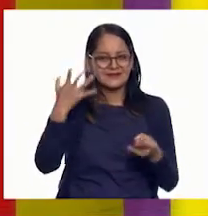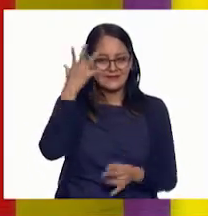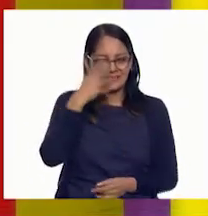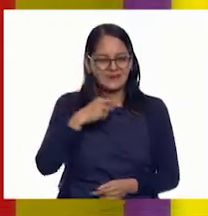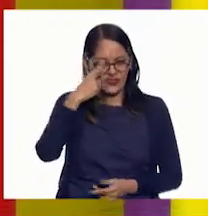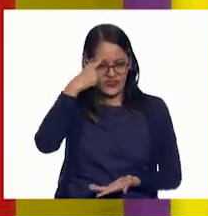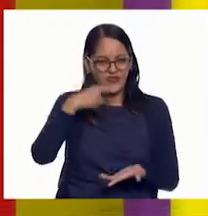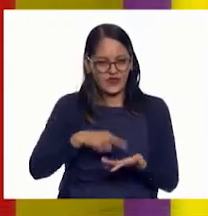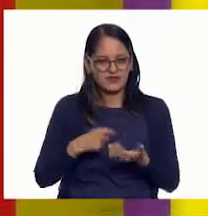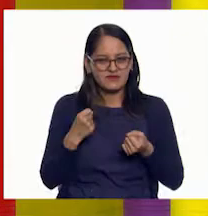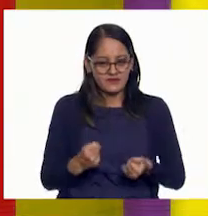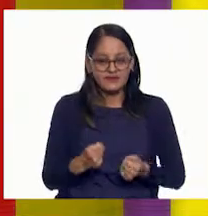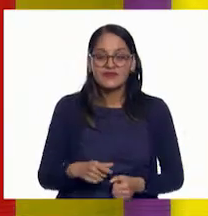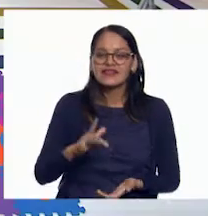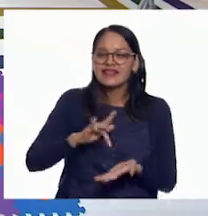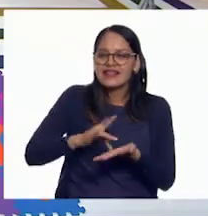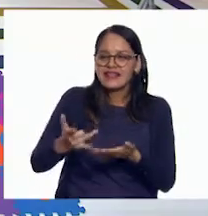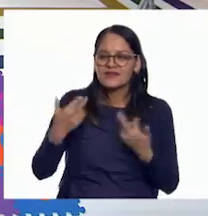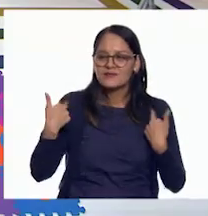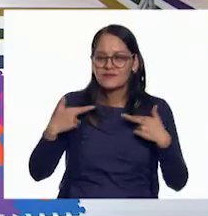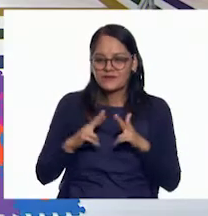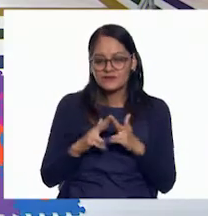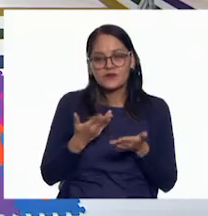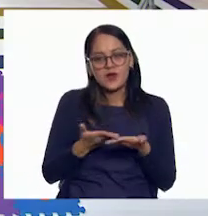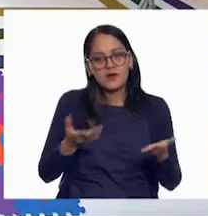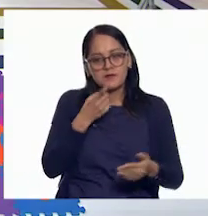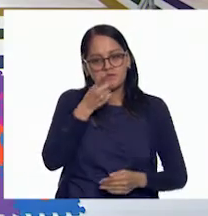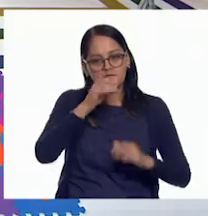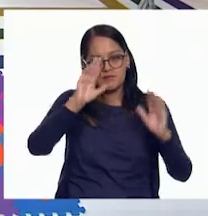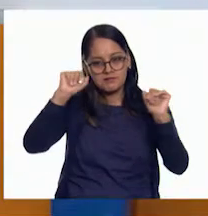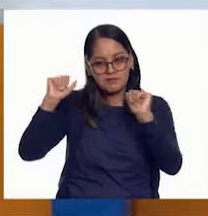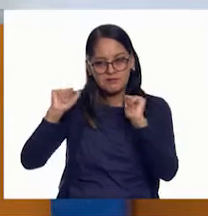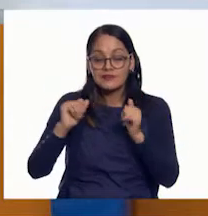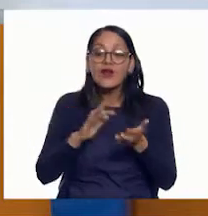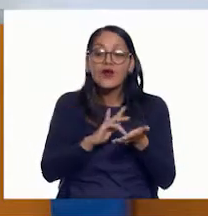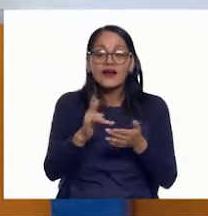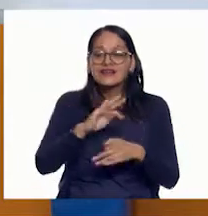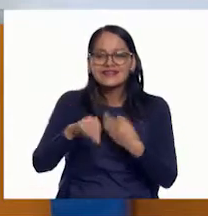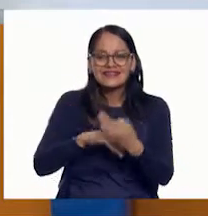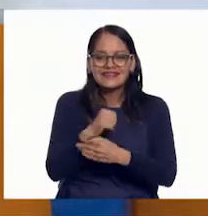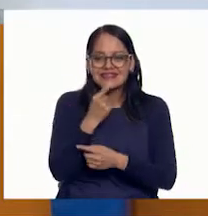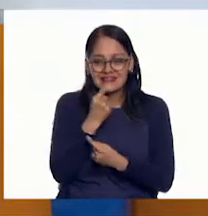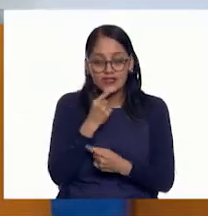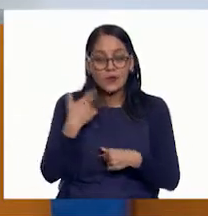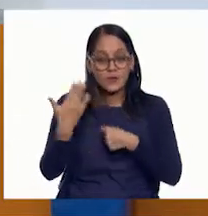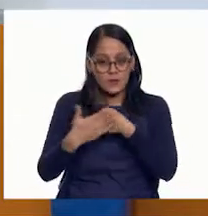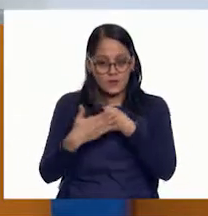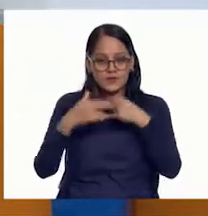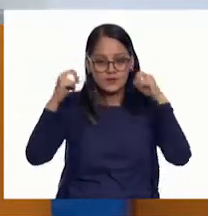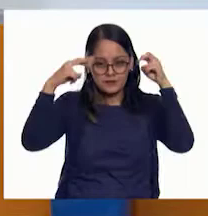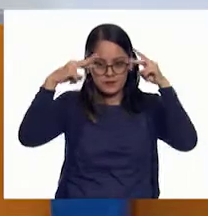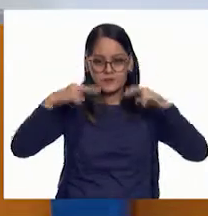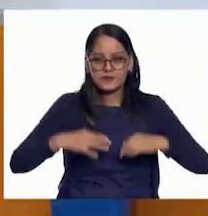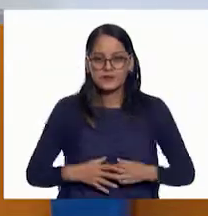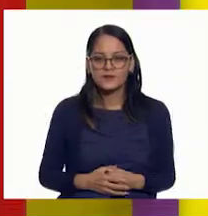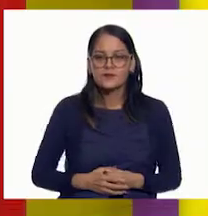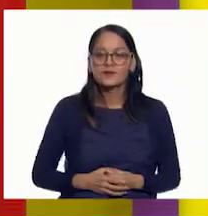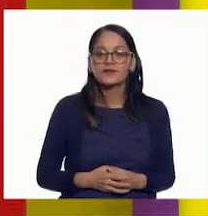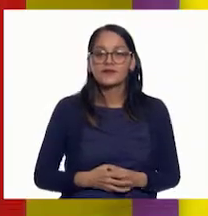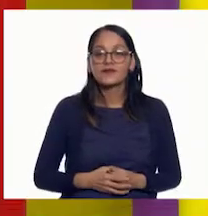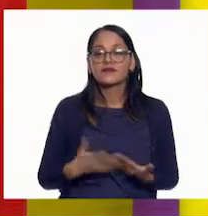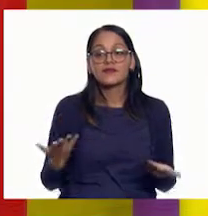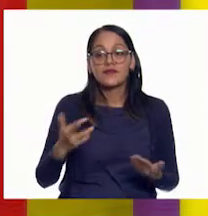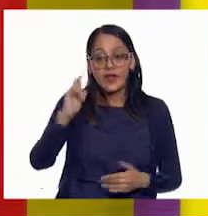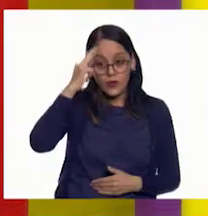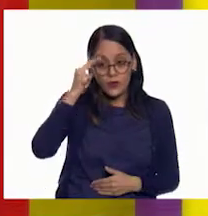estoy segura. Muchísimas gracias, maestra. Tenemos que despedirnos. Gracias niños y niñas. Nos vemos la siguiente clase. Así es. Y